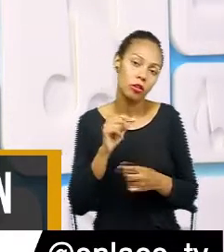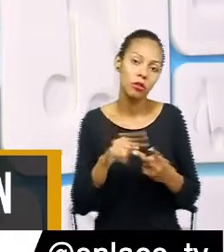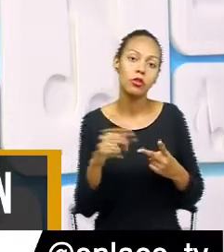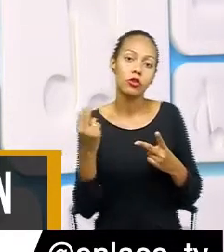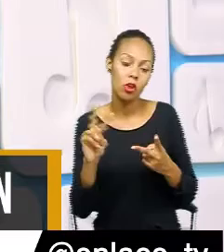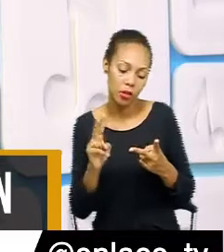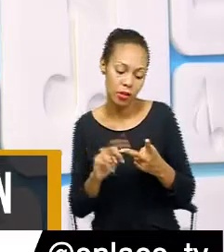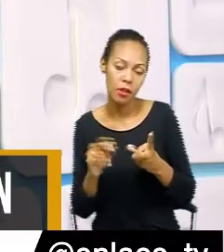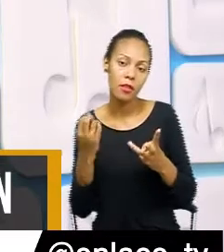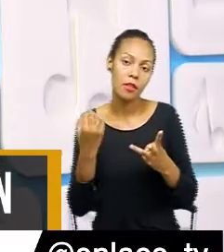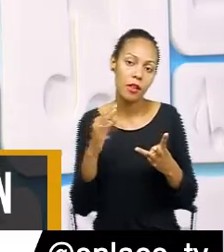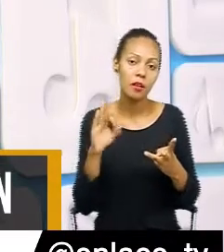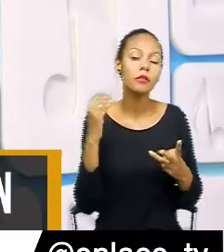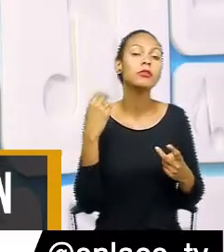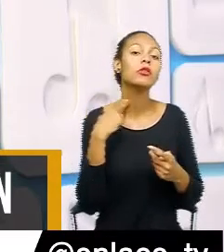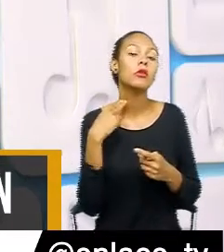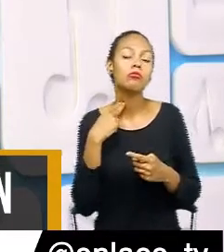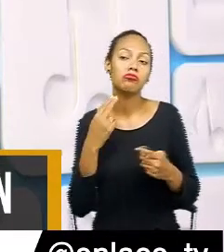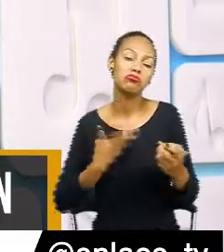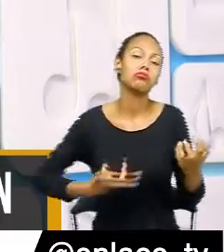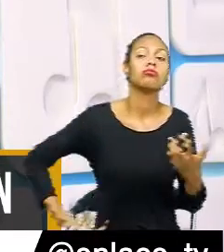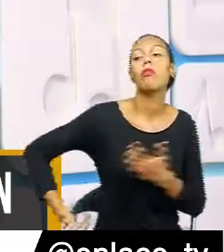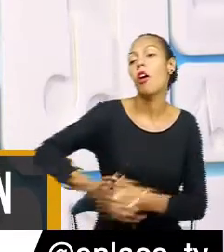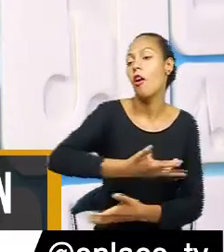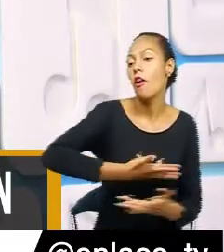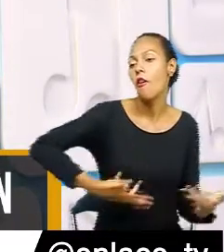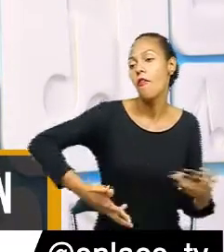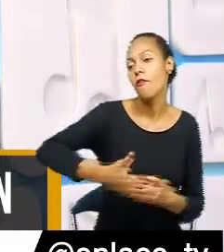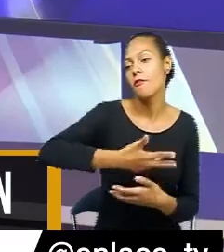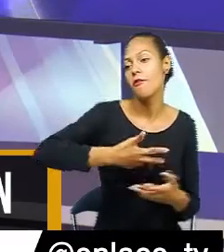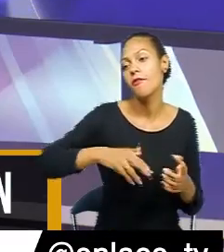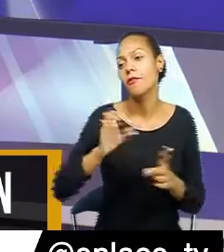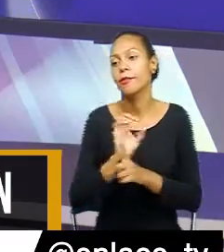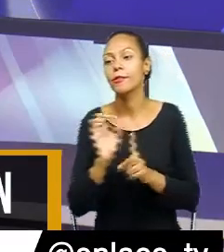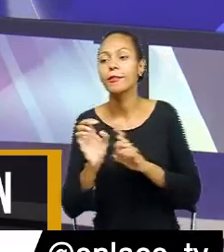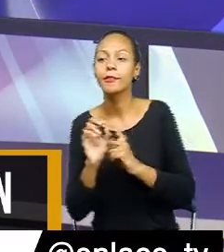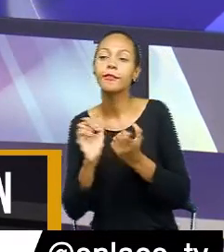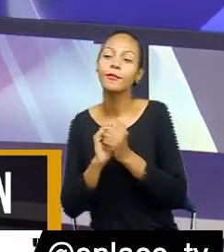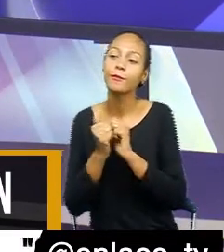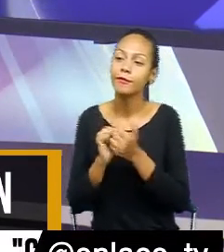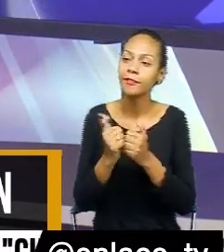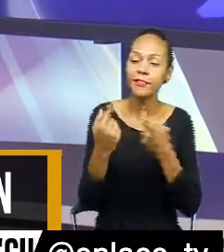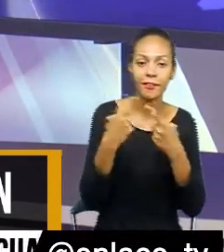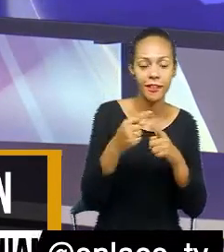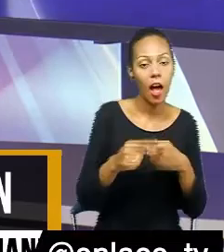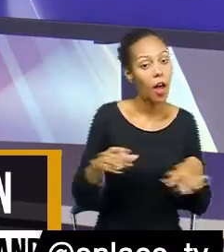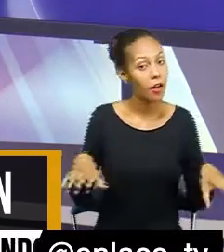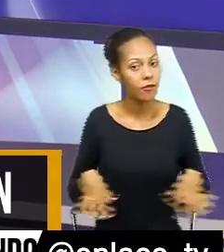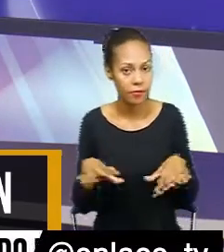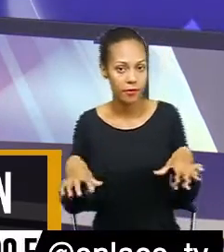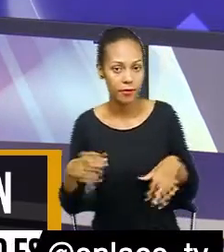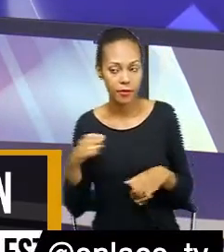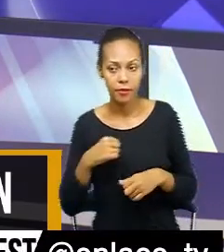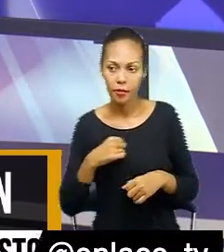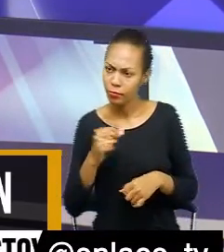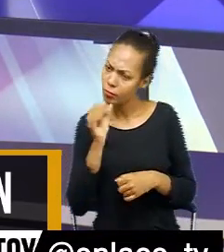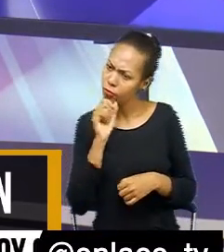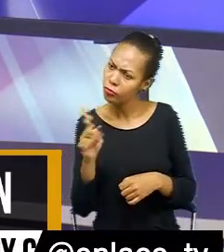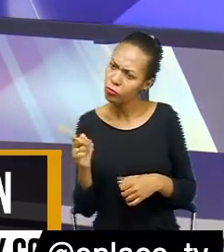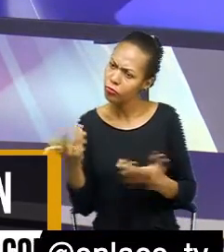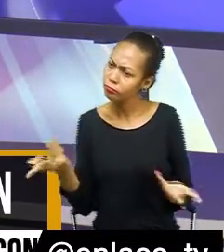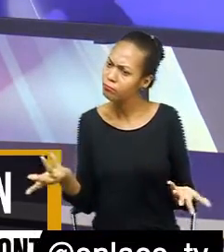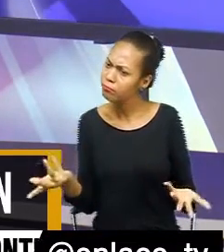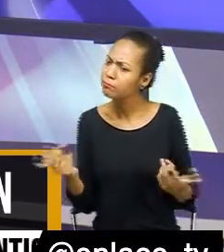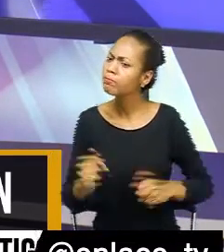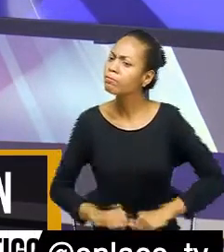tendremos actividades culturales, recreativas y deportivas. ¿Qué actividades, hablemos puntualmente, tienen ustedes programados y cuánto va a durar